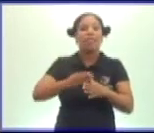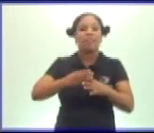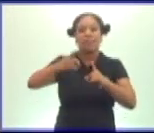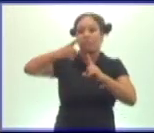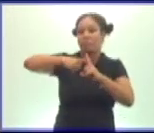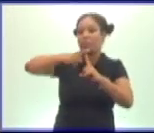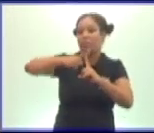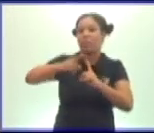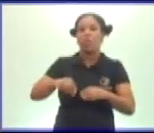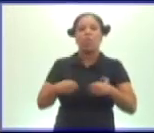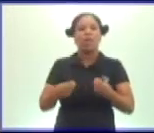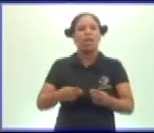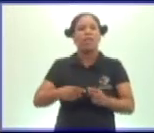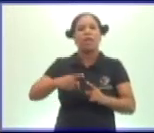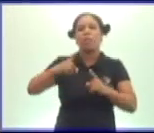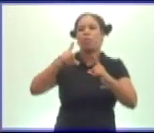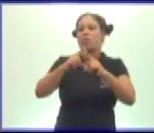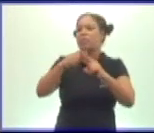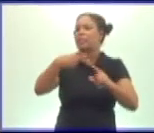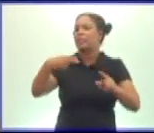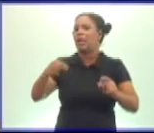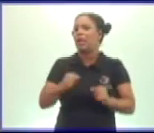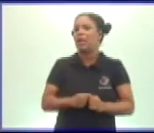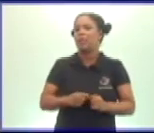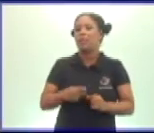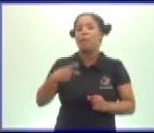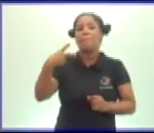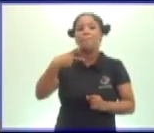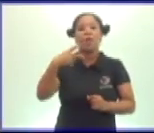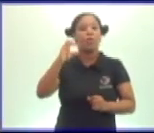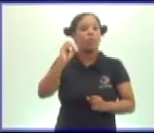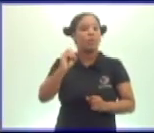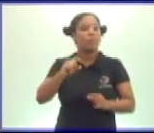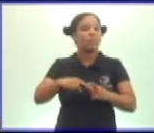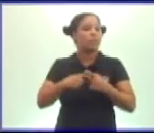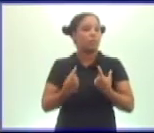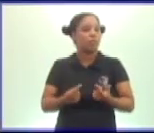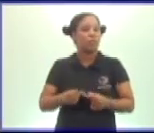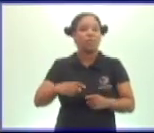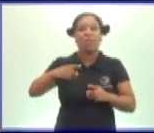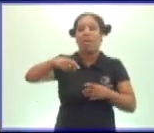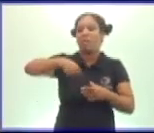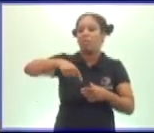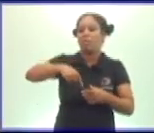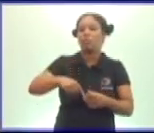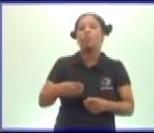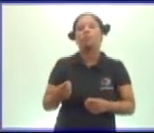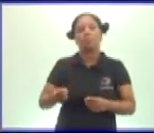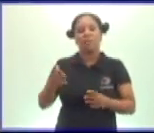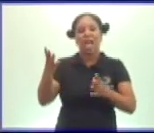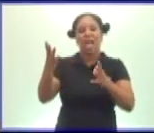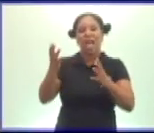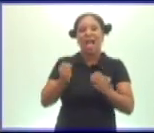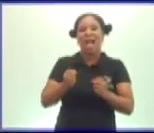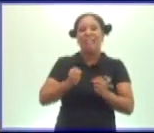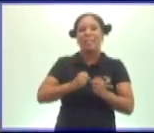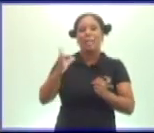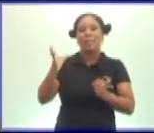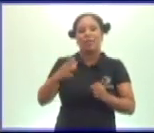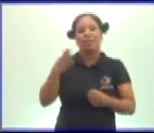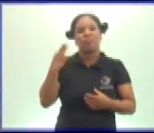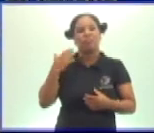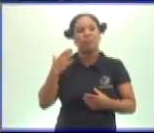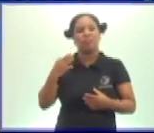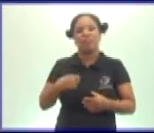una entalpía mayor que cero y por eso la disolución será una disolución endotérmica. Y por supuesto, por lo